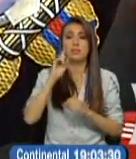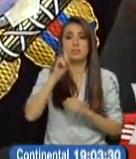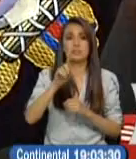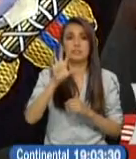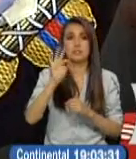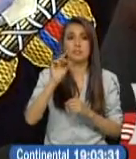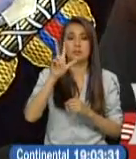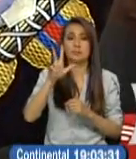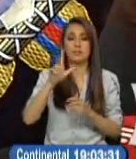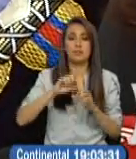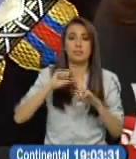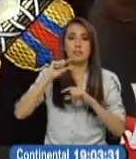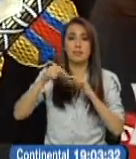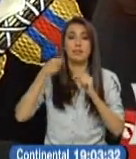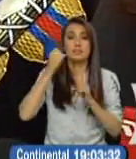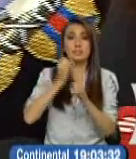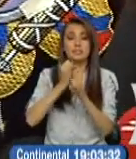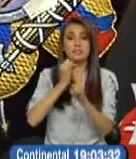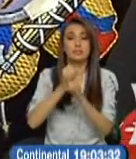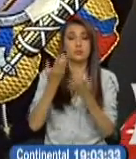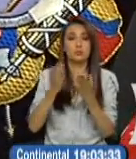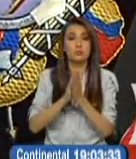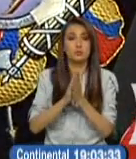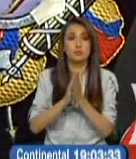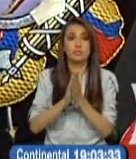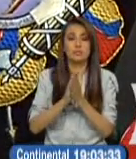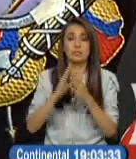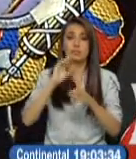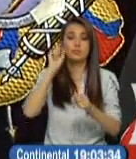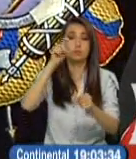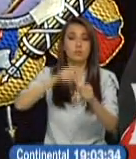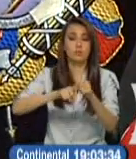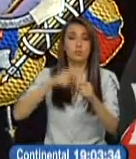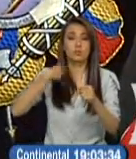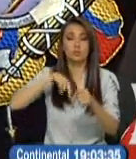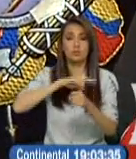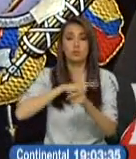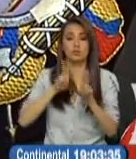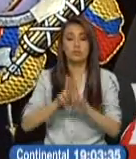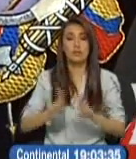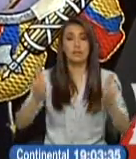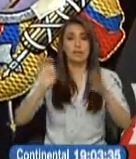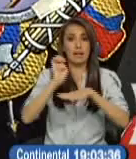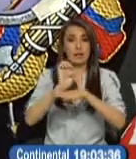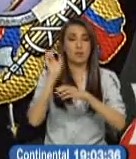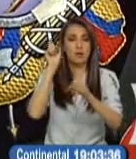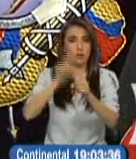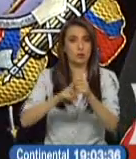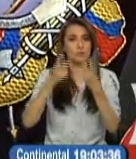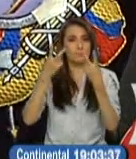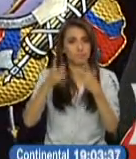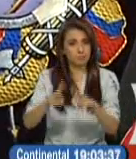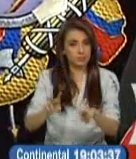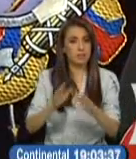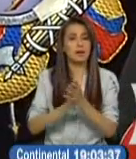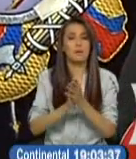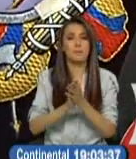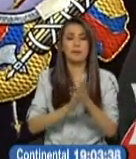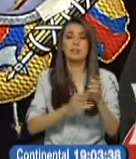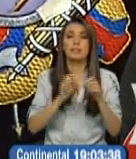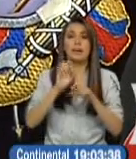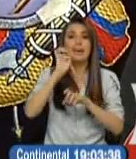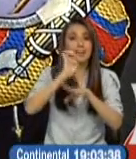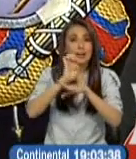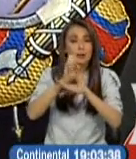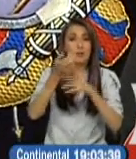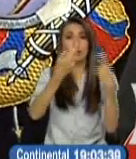193 Estados miembros. El Ecuador, nosotros somos parte del sistema de Naciones Unidas y somos también parte contratante de